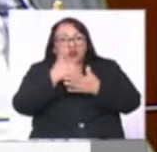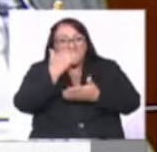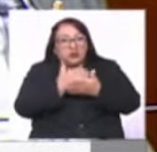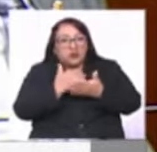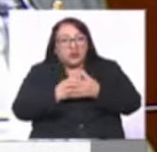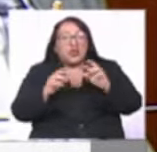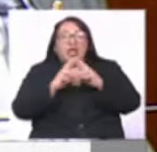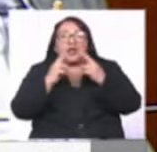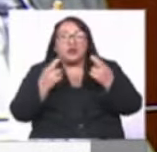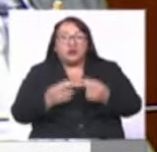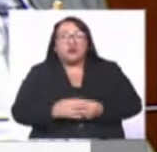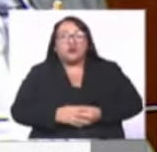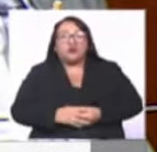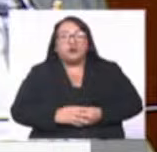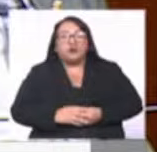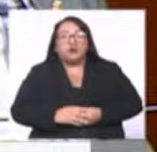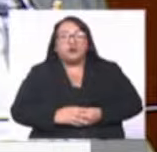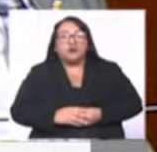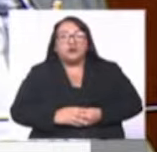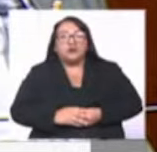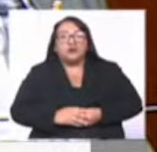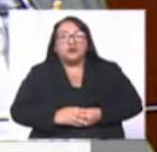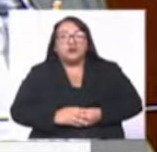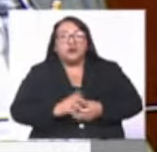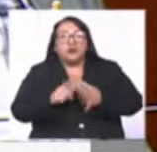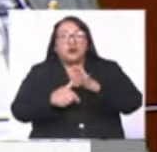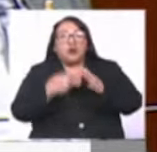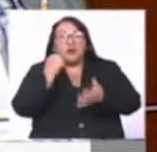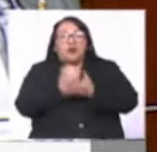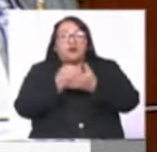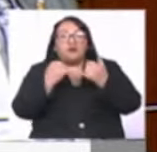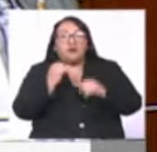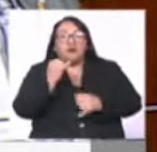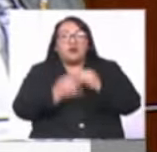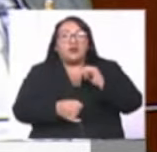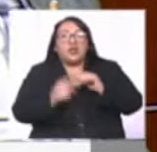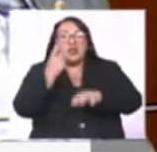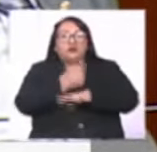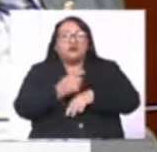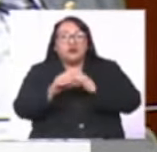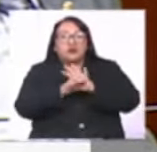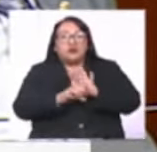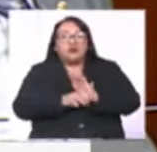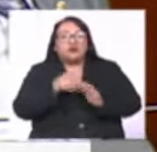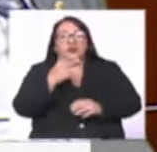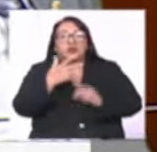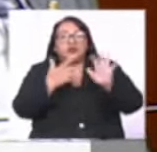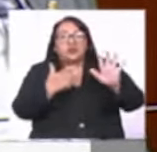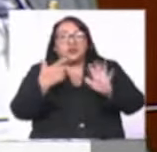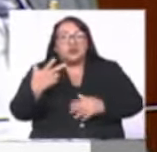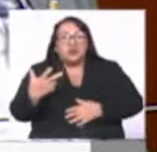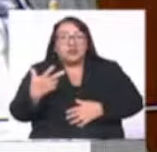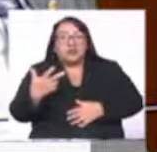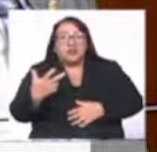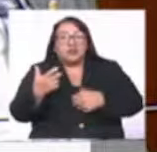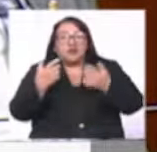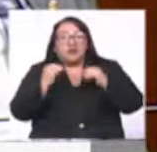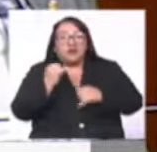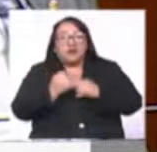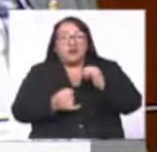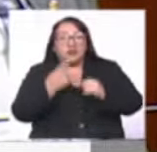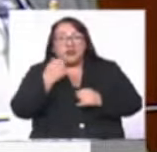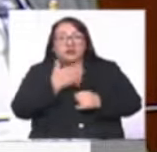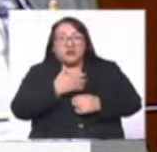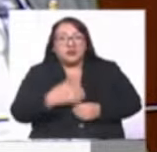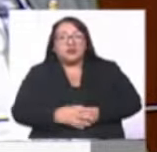durante la sesión y a continuación se aprobó el informe final de la denuncia constitucional 373 sobre el informe final Señor